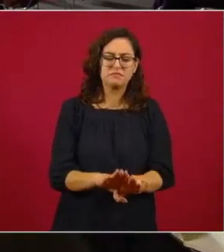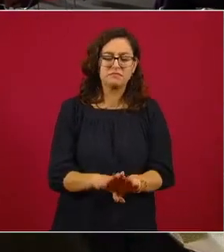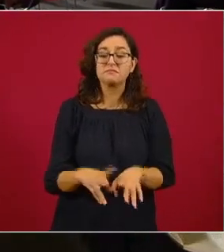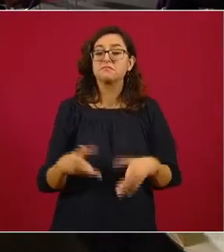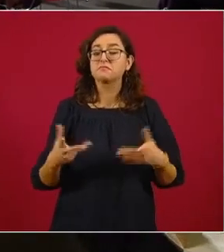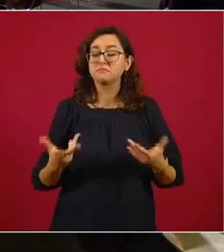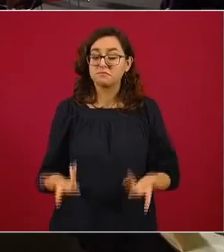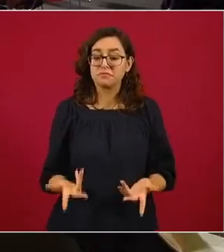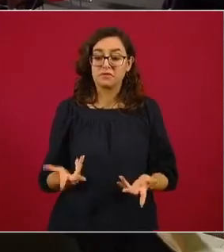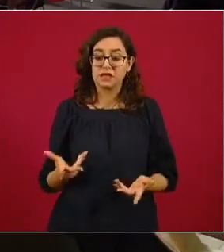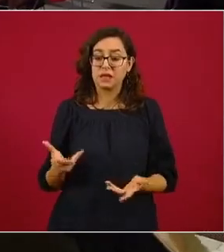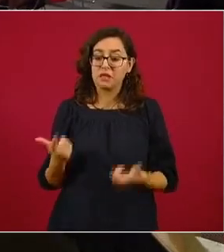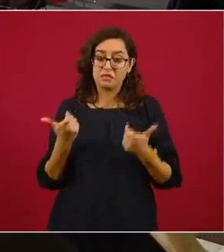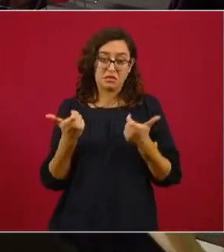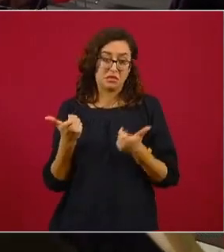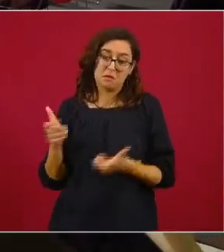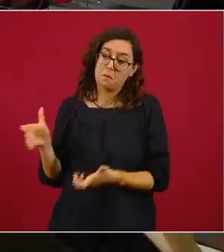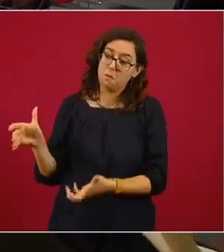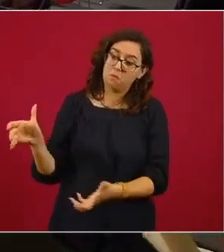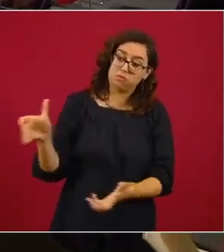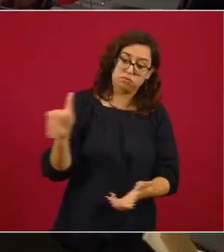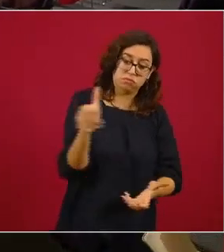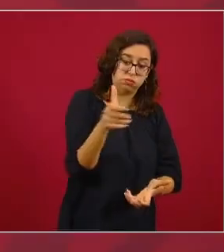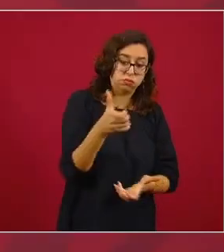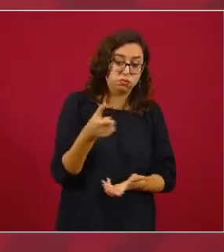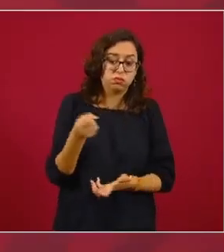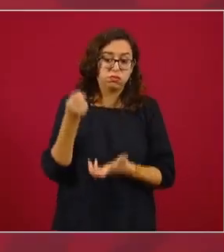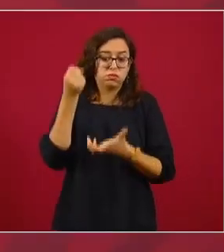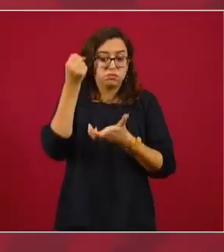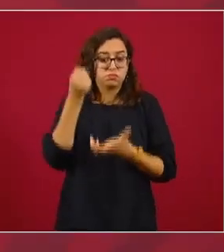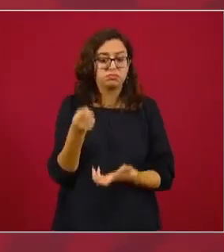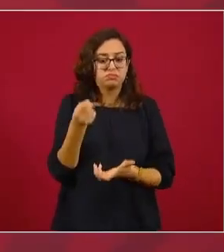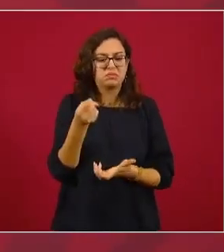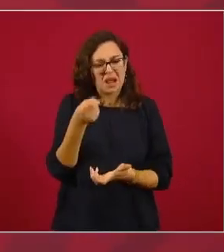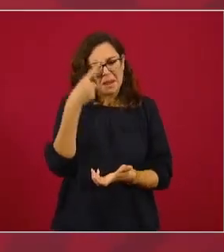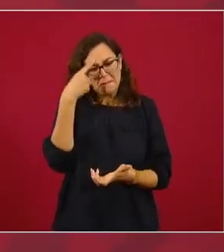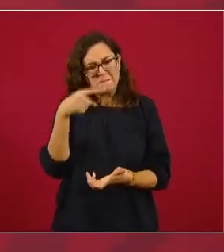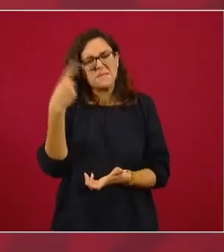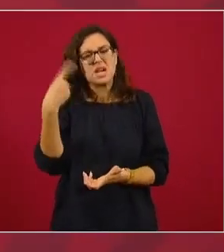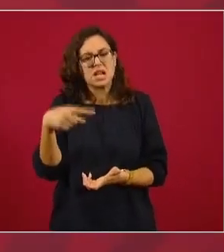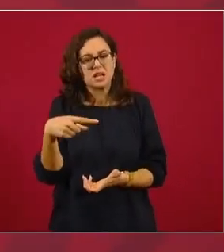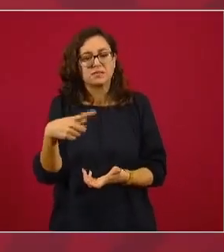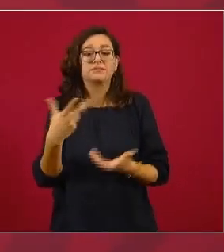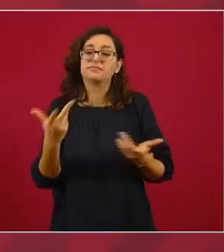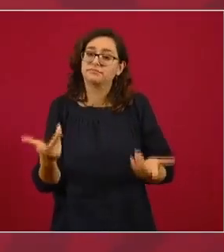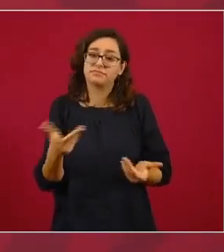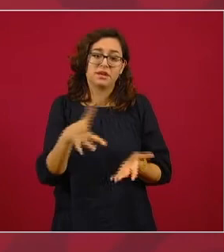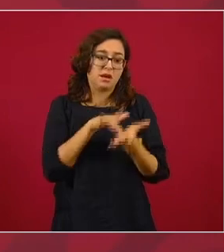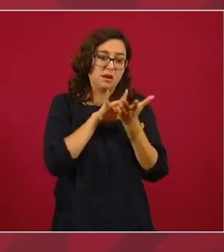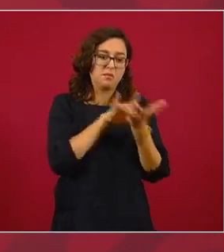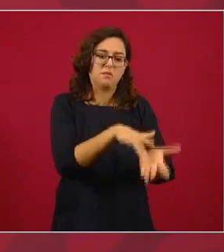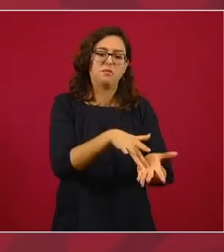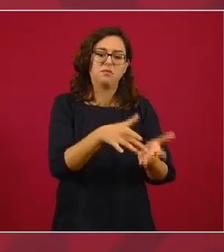y todo lo que se va a obtener, lo dijimos, va a ser para compra de equipo médico.